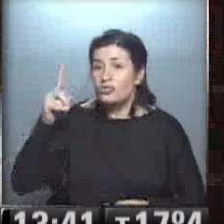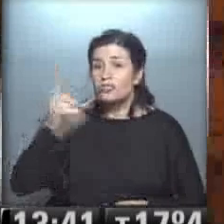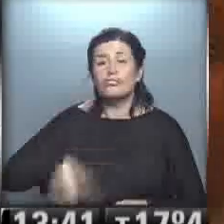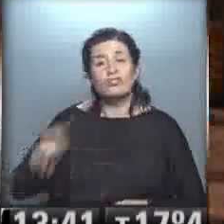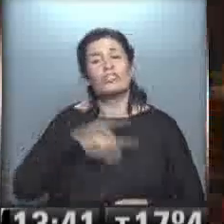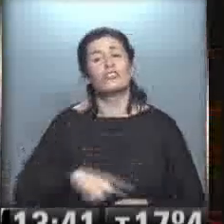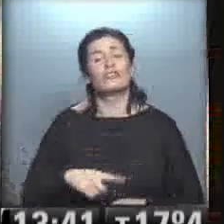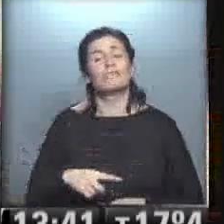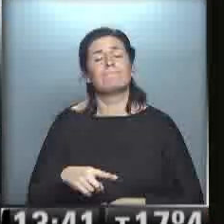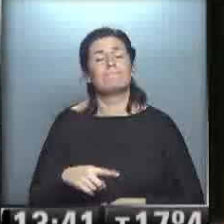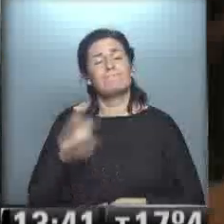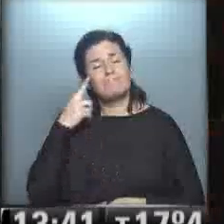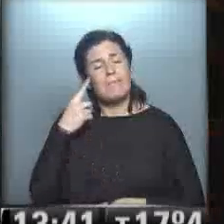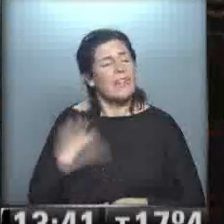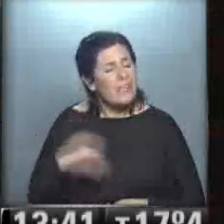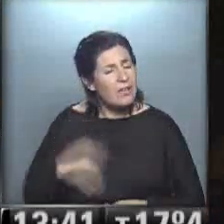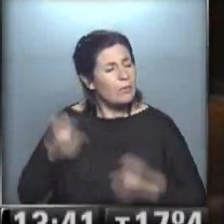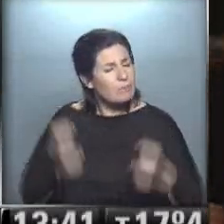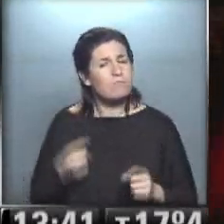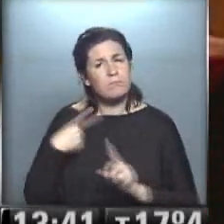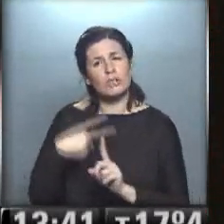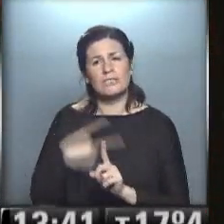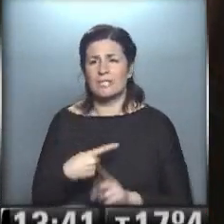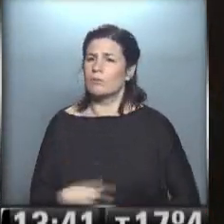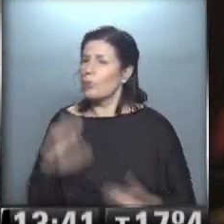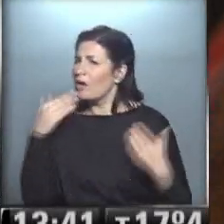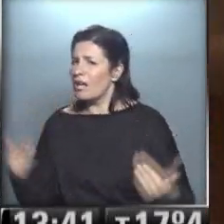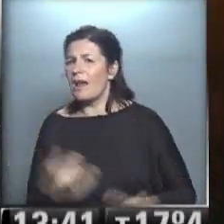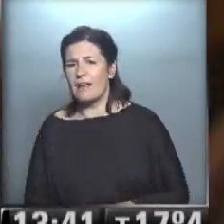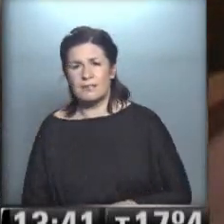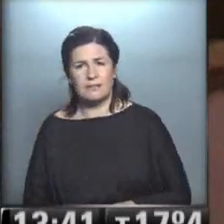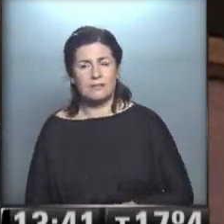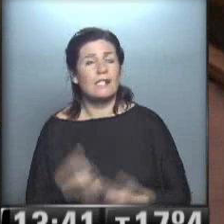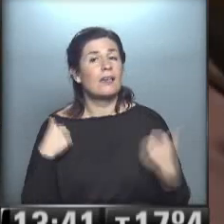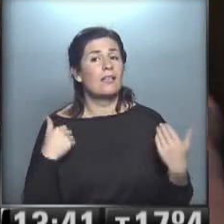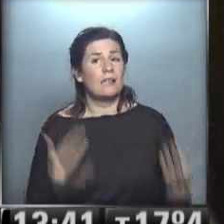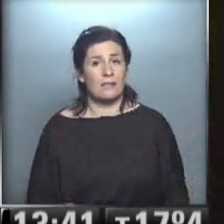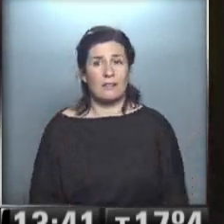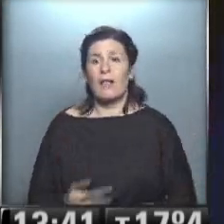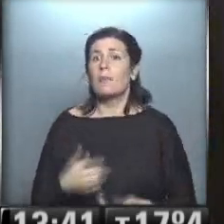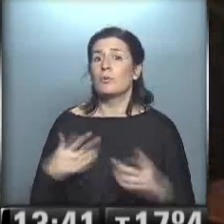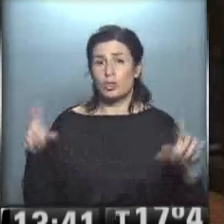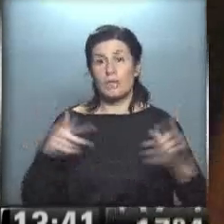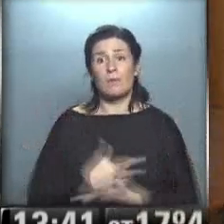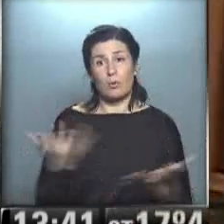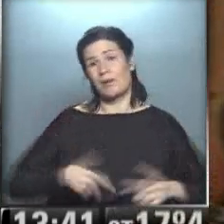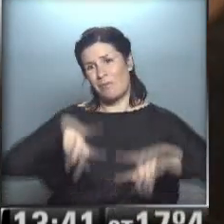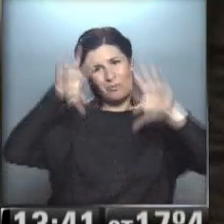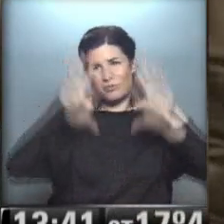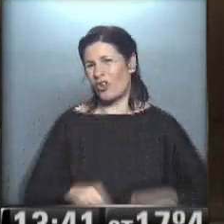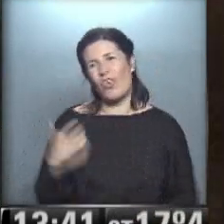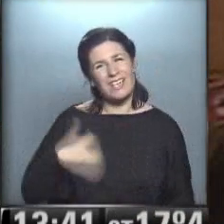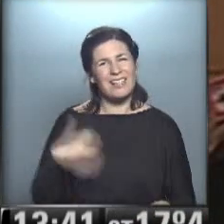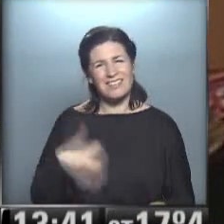buscamos sostener, mantenernos en la esperanza. Gracias, Padre. Muchas gracias. Aprovechar para, como esta pantalla de la TV pública llega a todos los rincones del